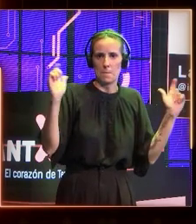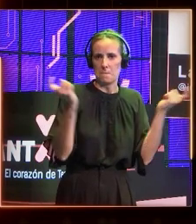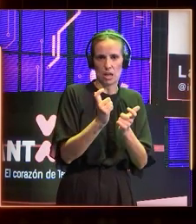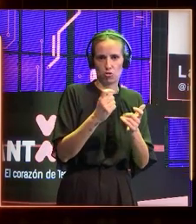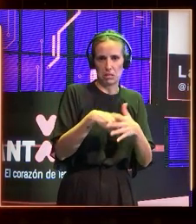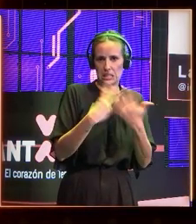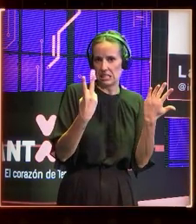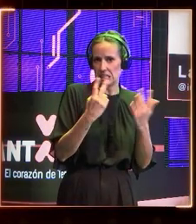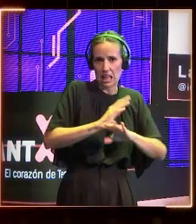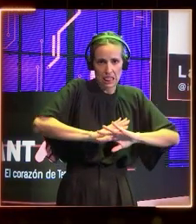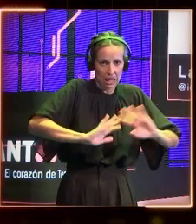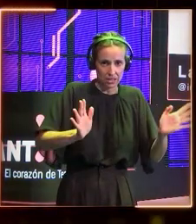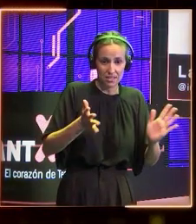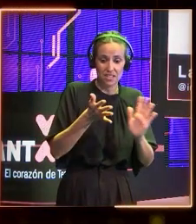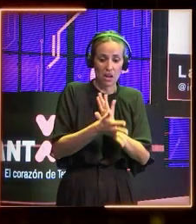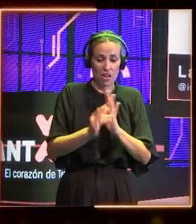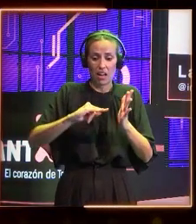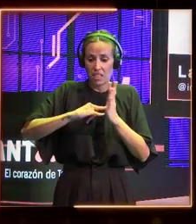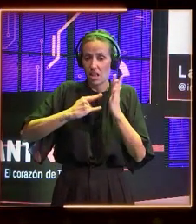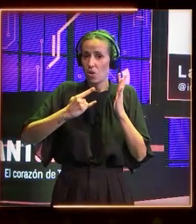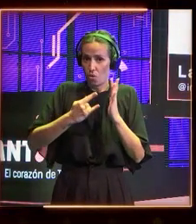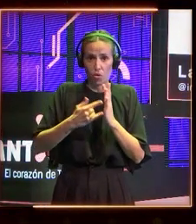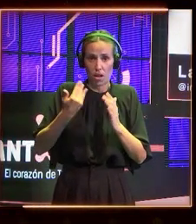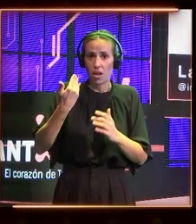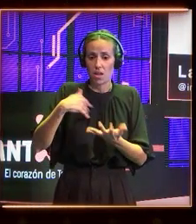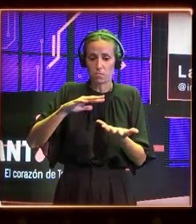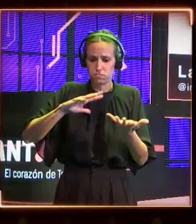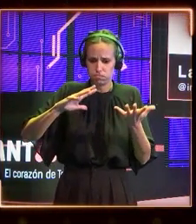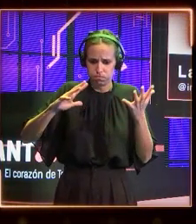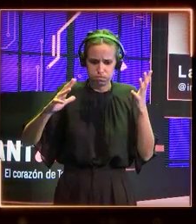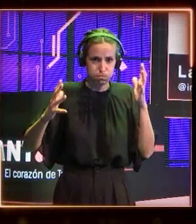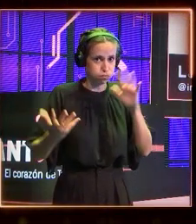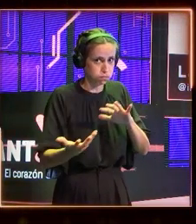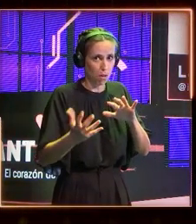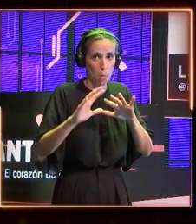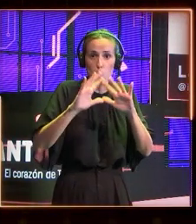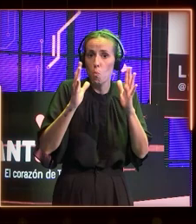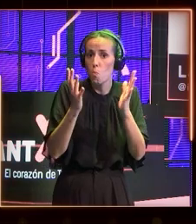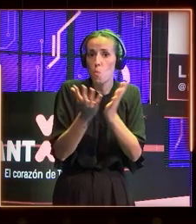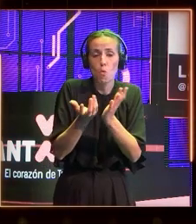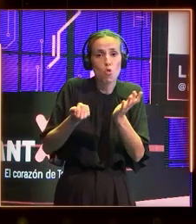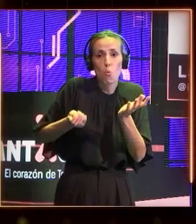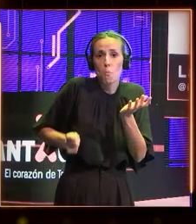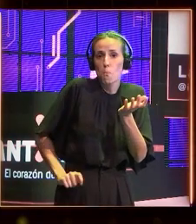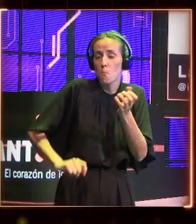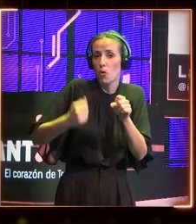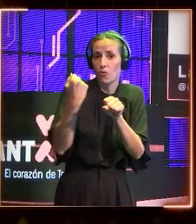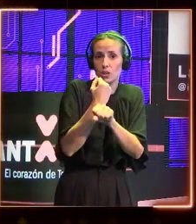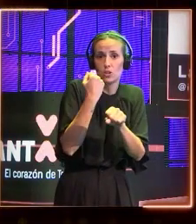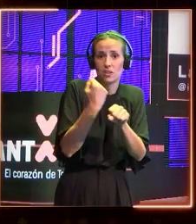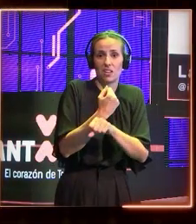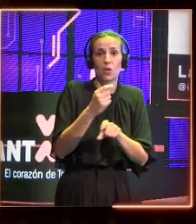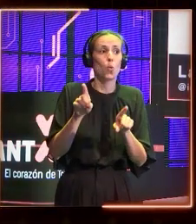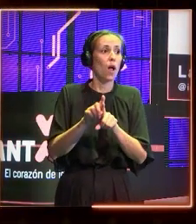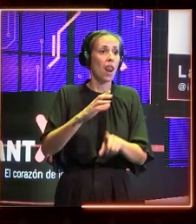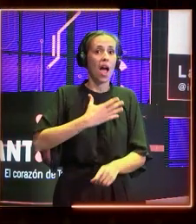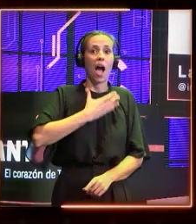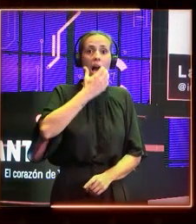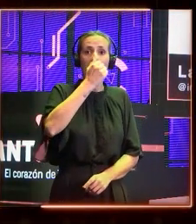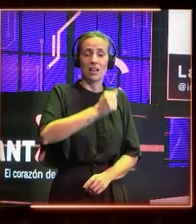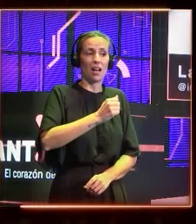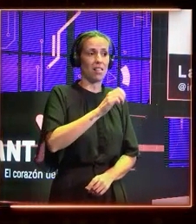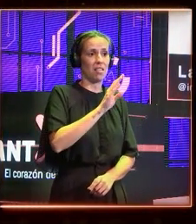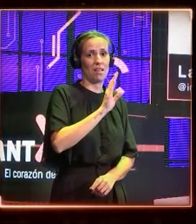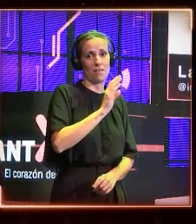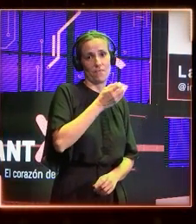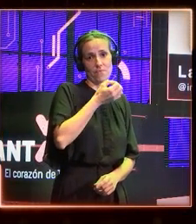esto quiere decir que todas estas tecnologías están cambiando por completo el mundo profesional Y como decía al principio el alcalde como decía Carmen